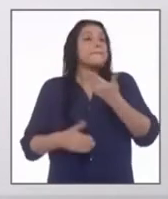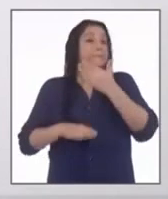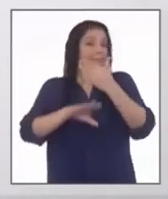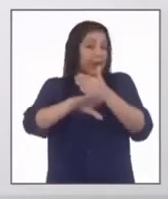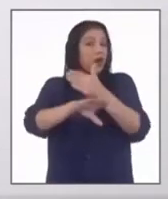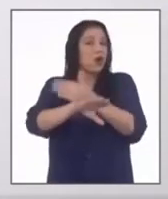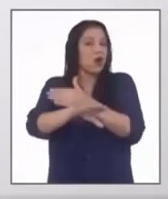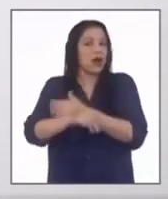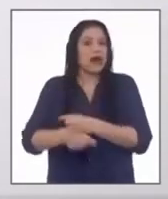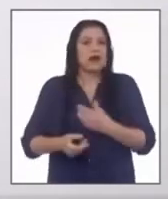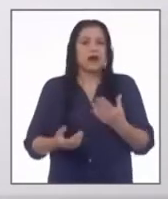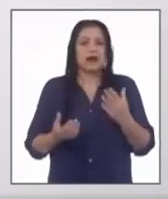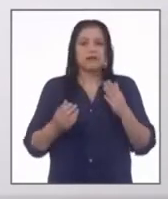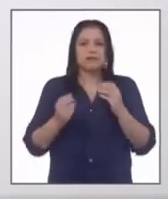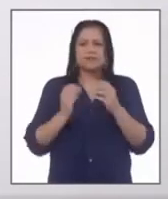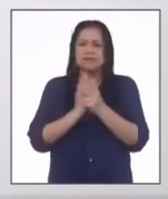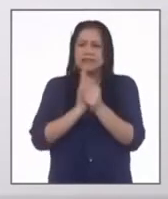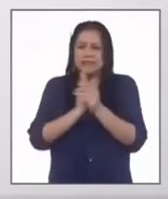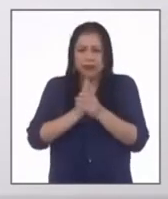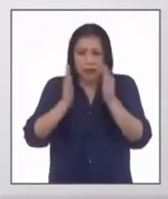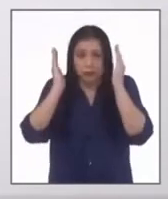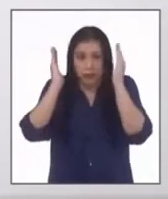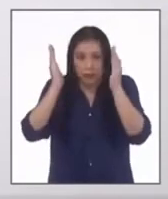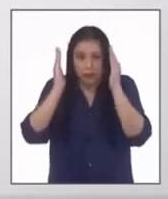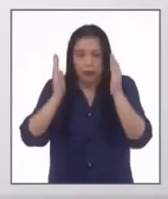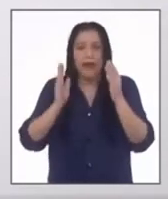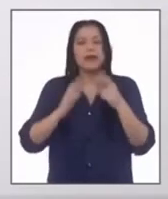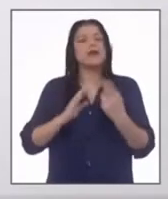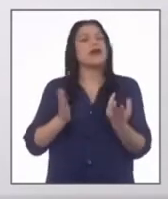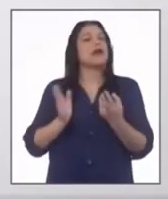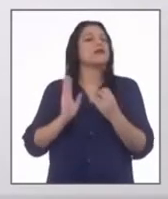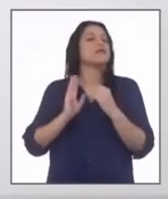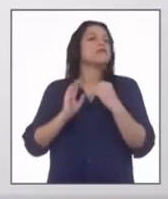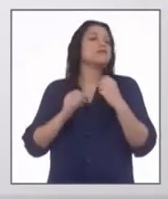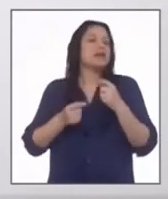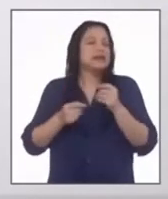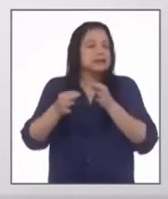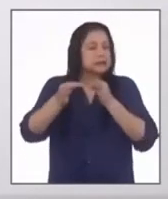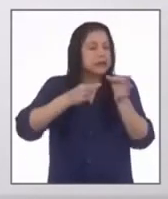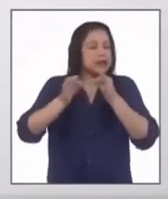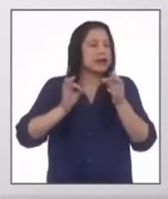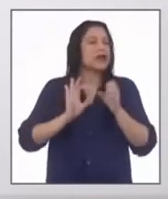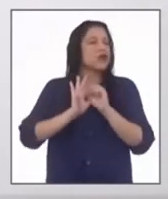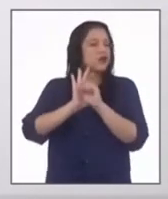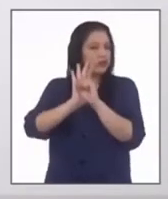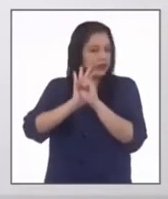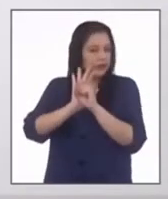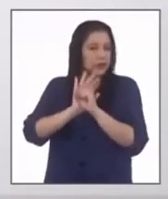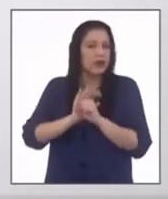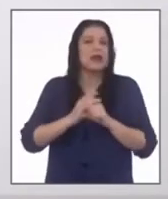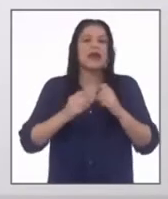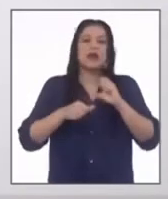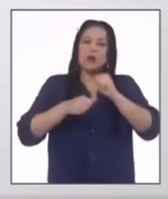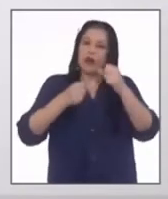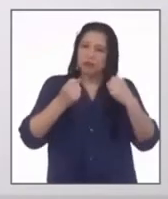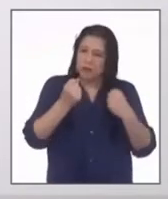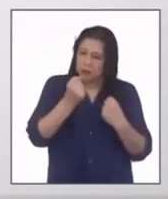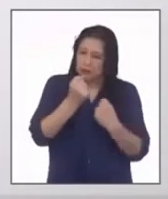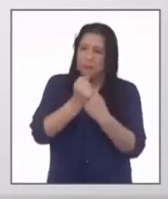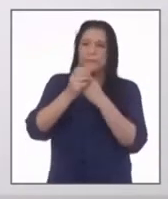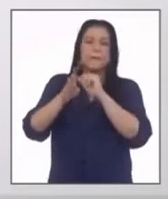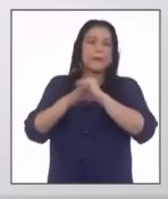de concentración y de interpretación simbólica. Finalmente, afianzaremos las operaciones con los